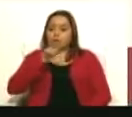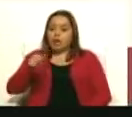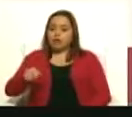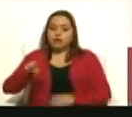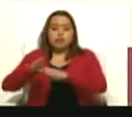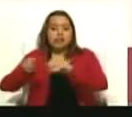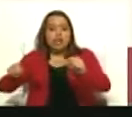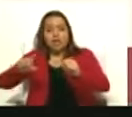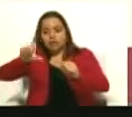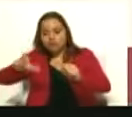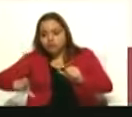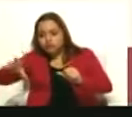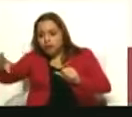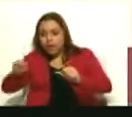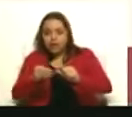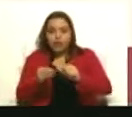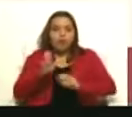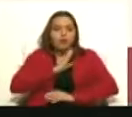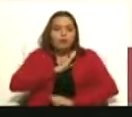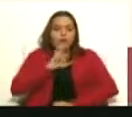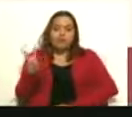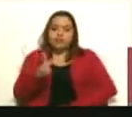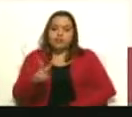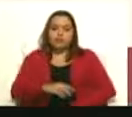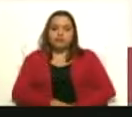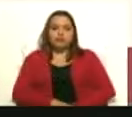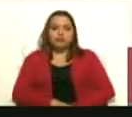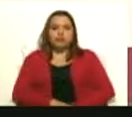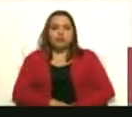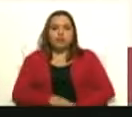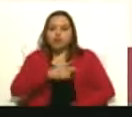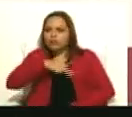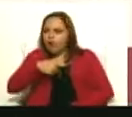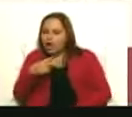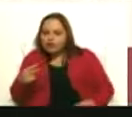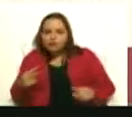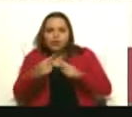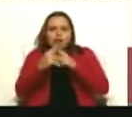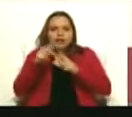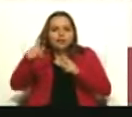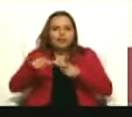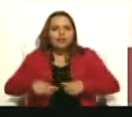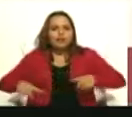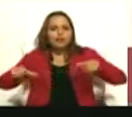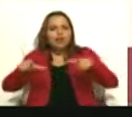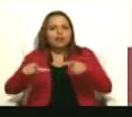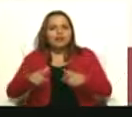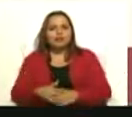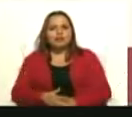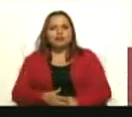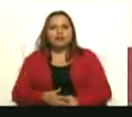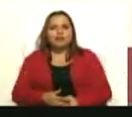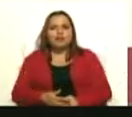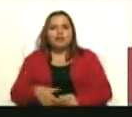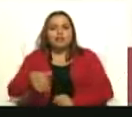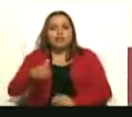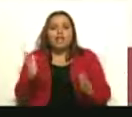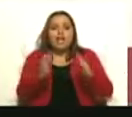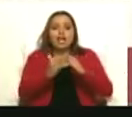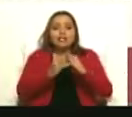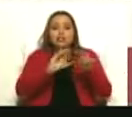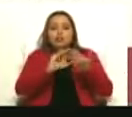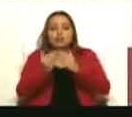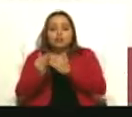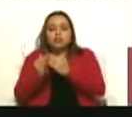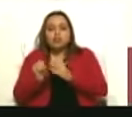propietario legítimo de ese territorio. Nos hemos encontrado en este espacio común, que es la casa común, que